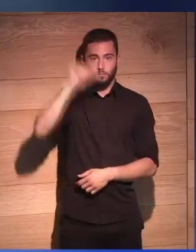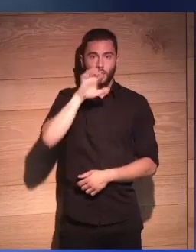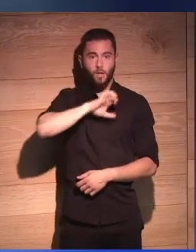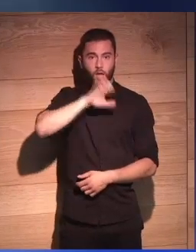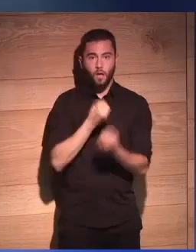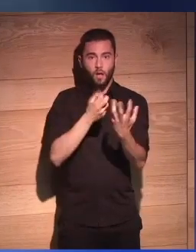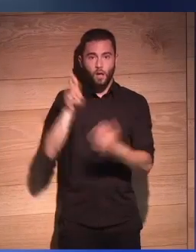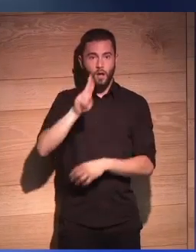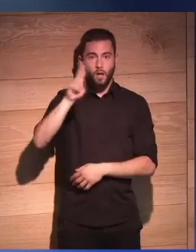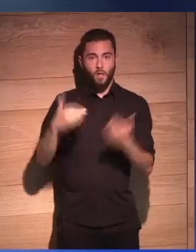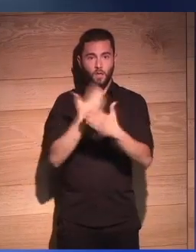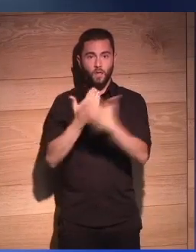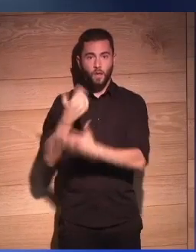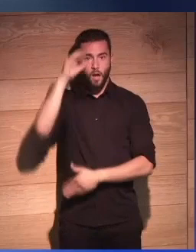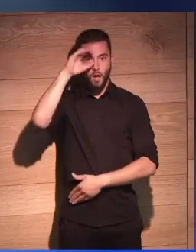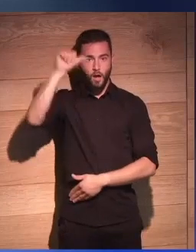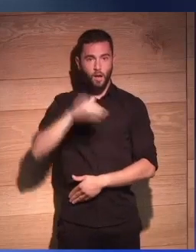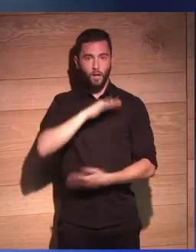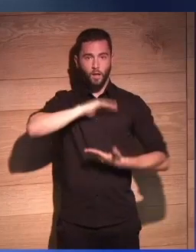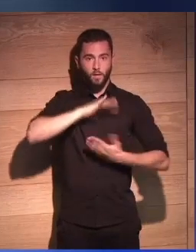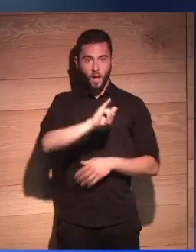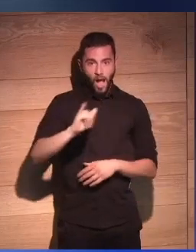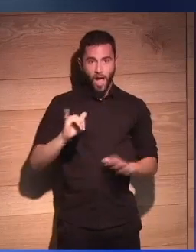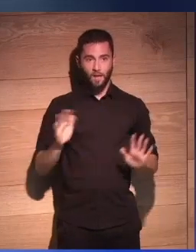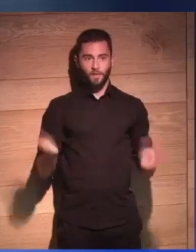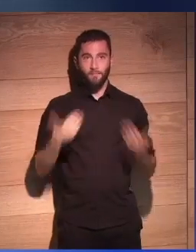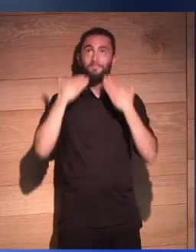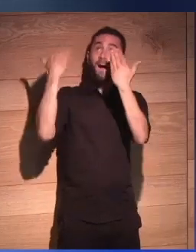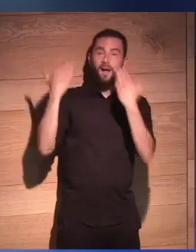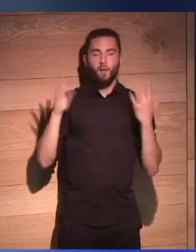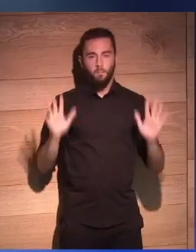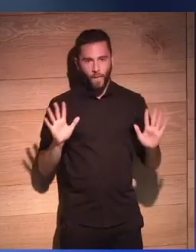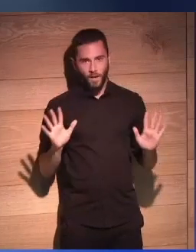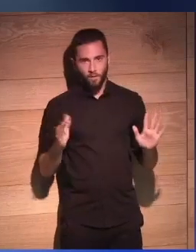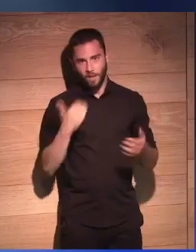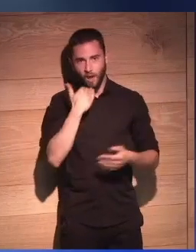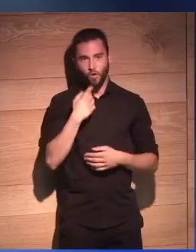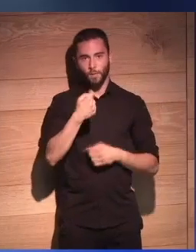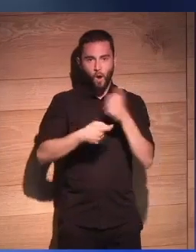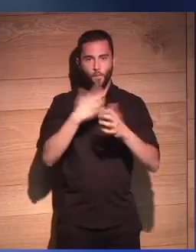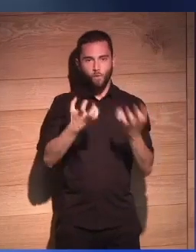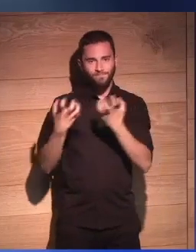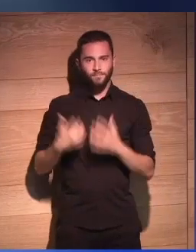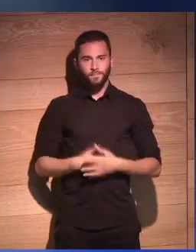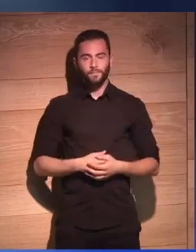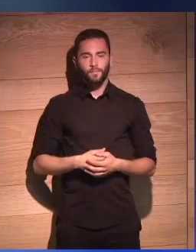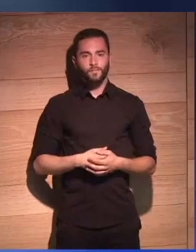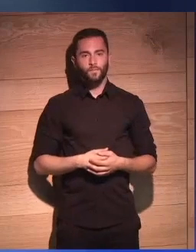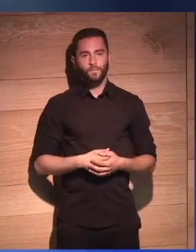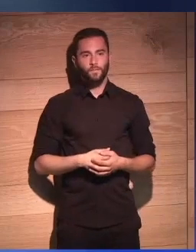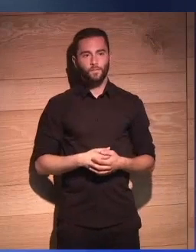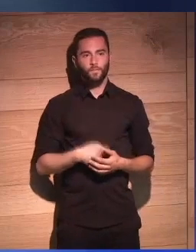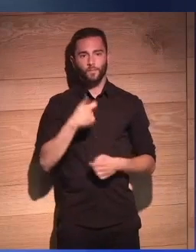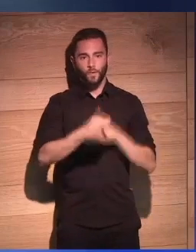repetitivas durante días. Y yo le digo, gracias a Dios, porque me sale. Pero es algo que uno va ganando. Y yo creo que uno lo va ganando